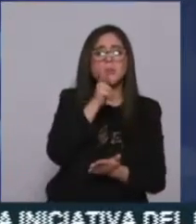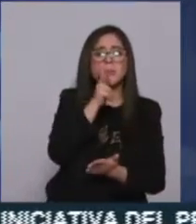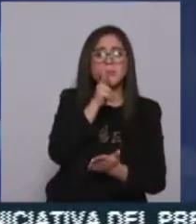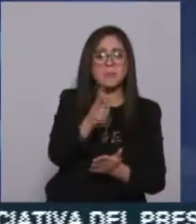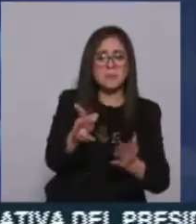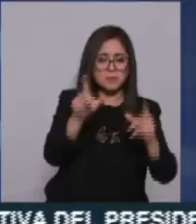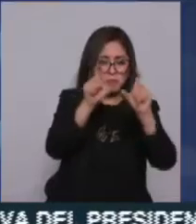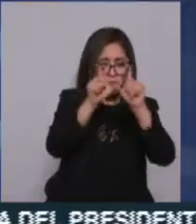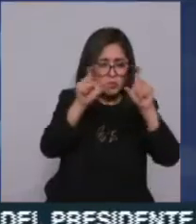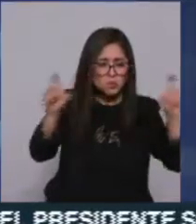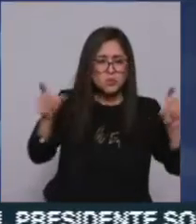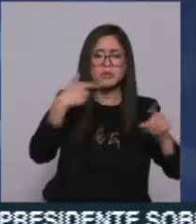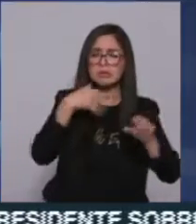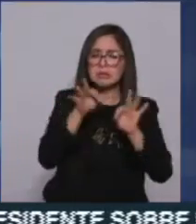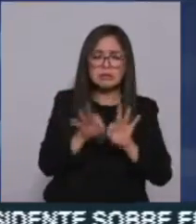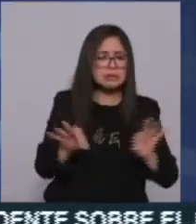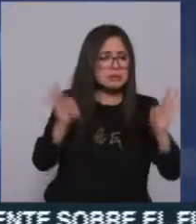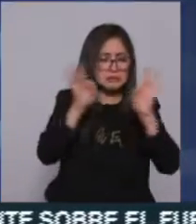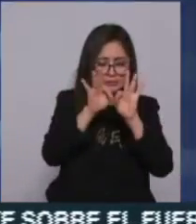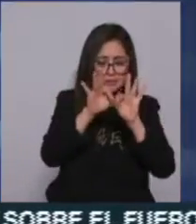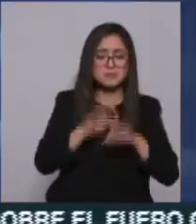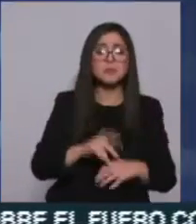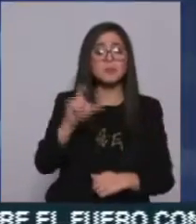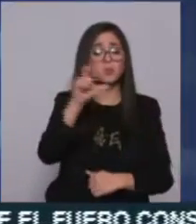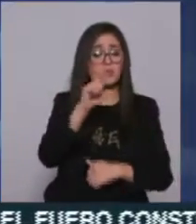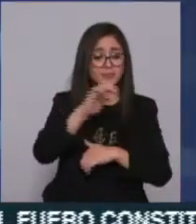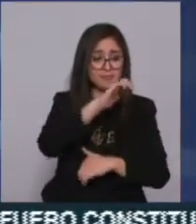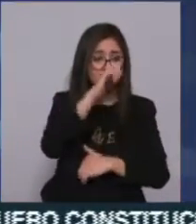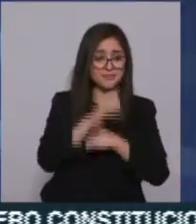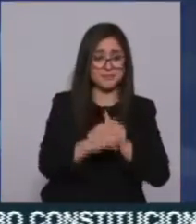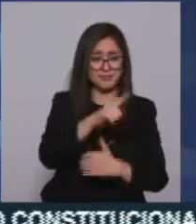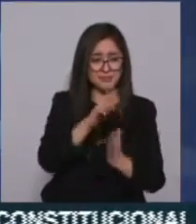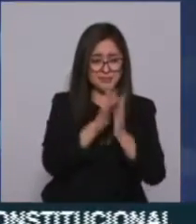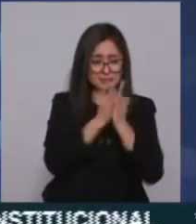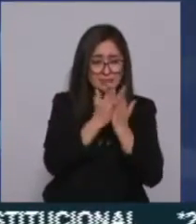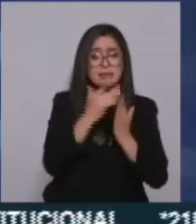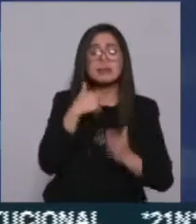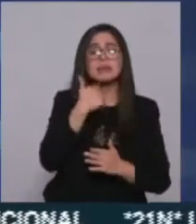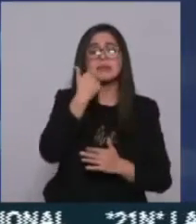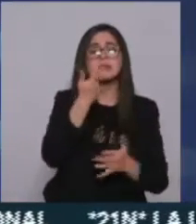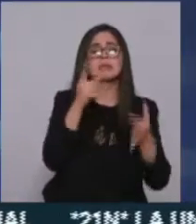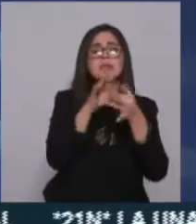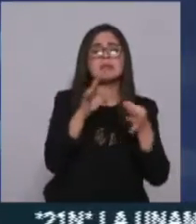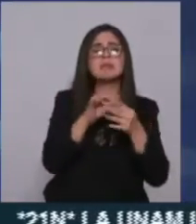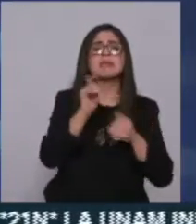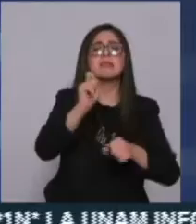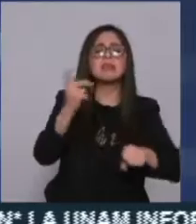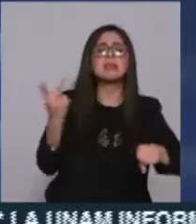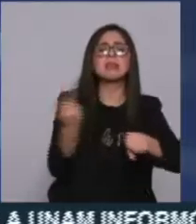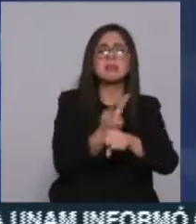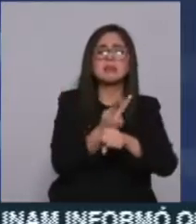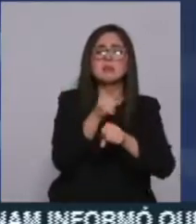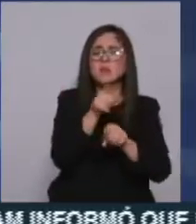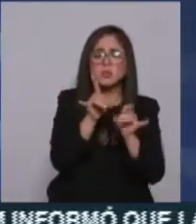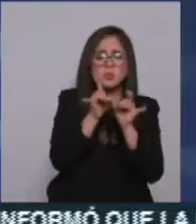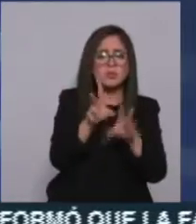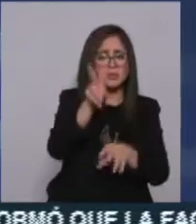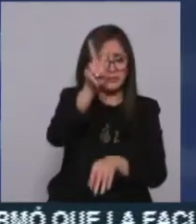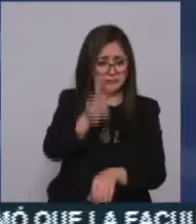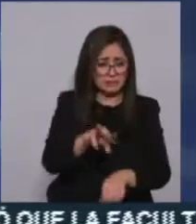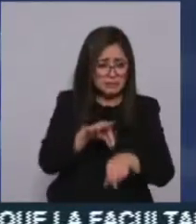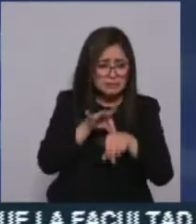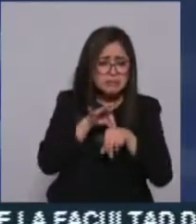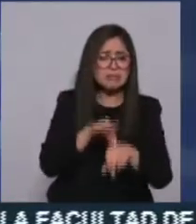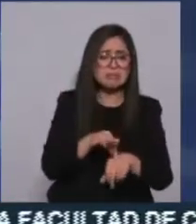parece fundamental. En el final del libro yo hablaba de cómo existe lamentablemente una realidad hoy en